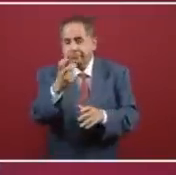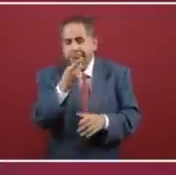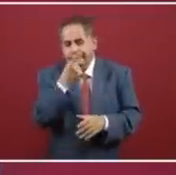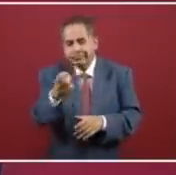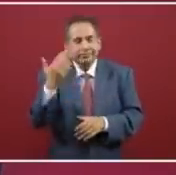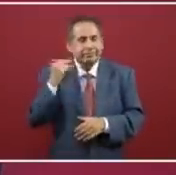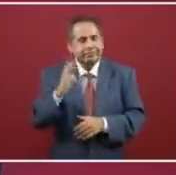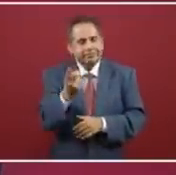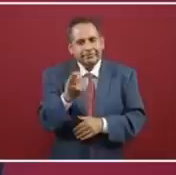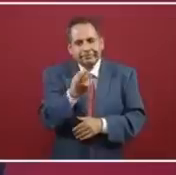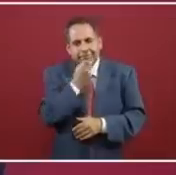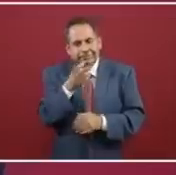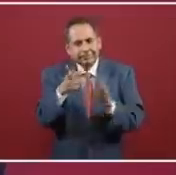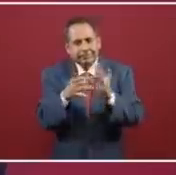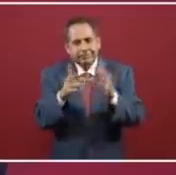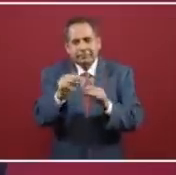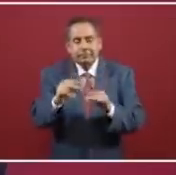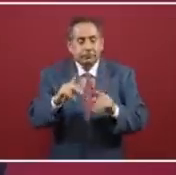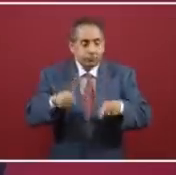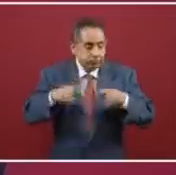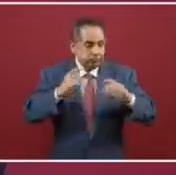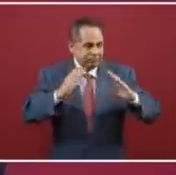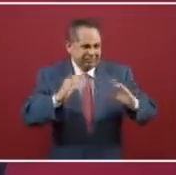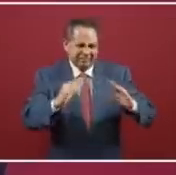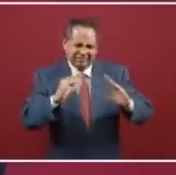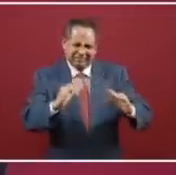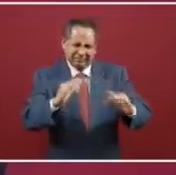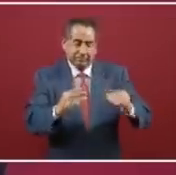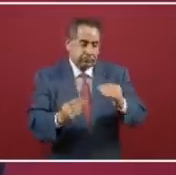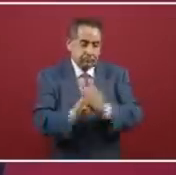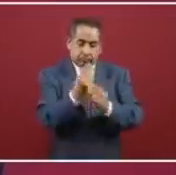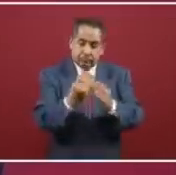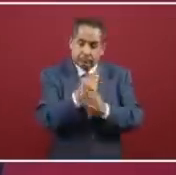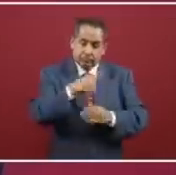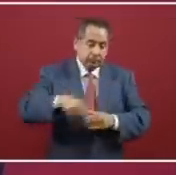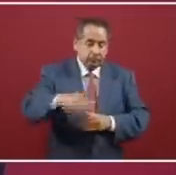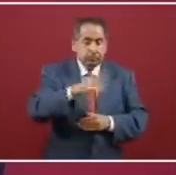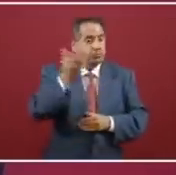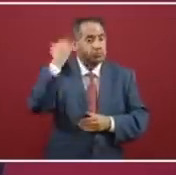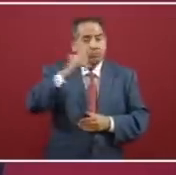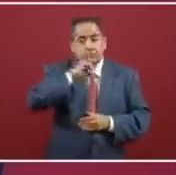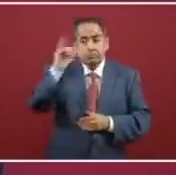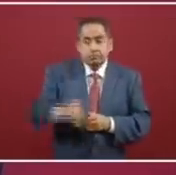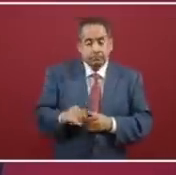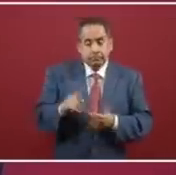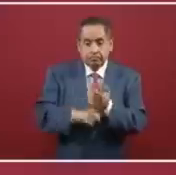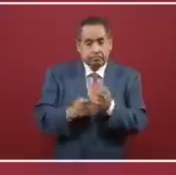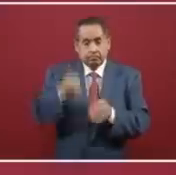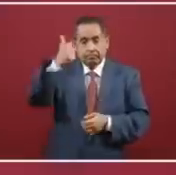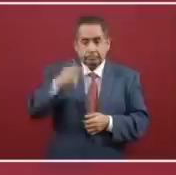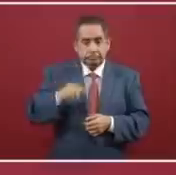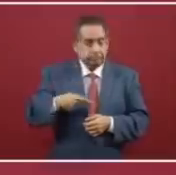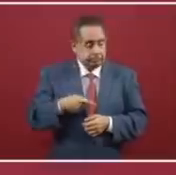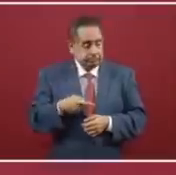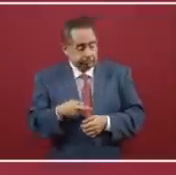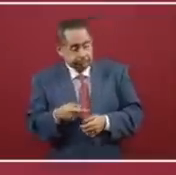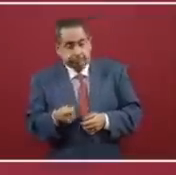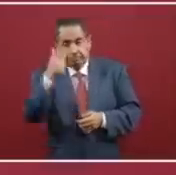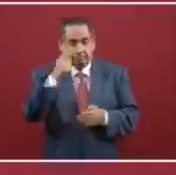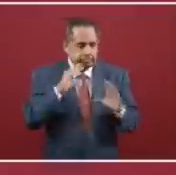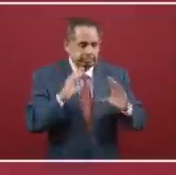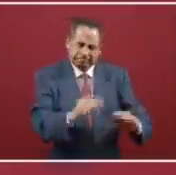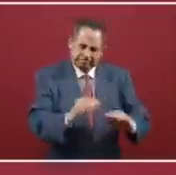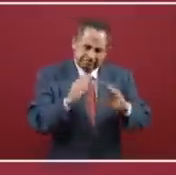porque en diciembre capacite al personal nuevo que jamás había hecho esto antes en su vida